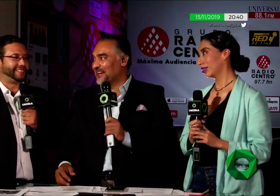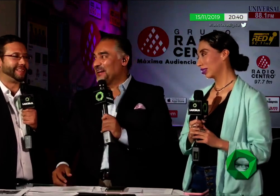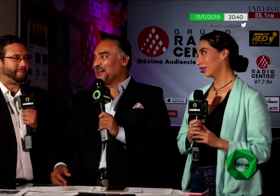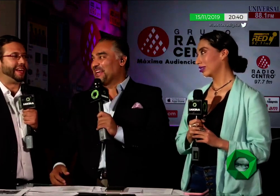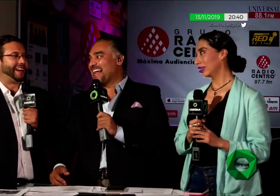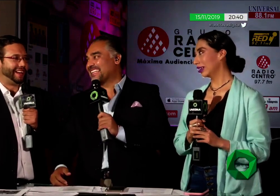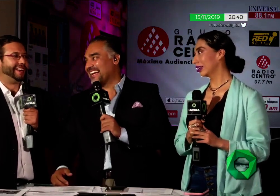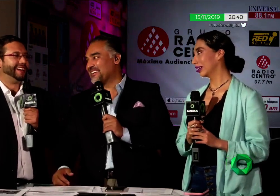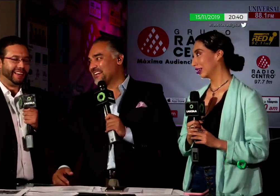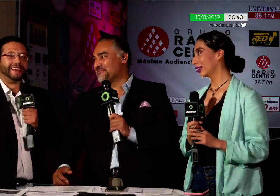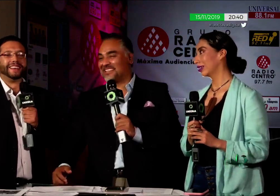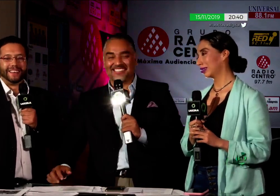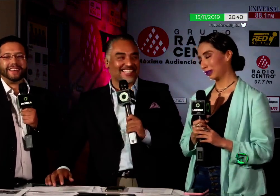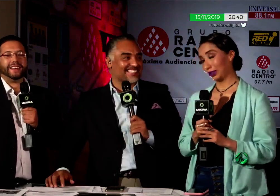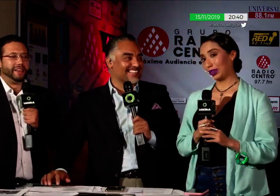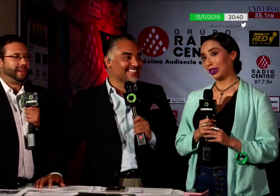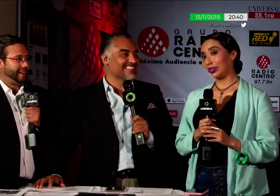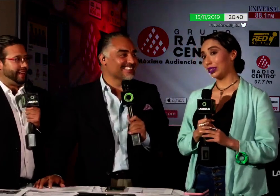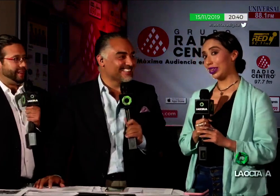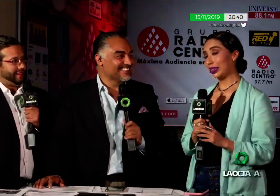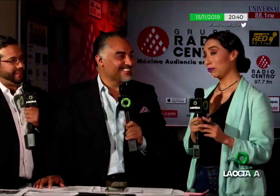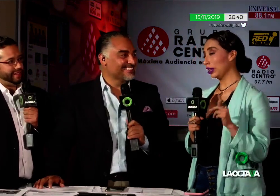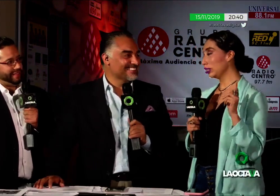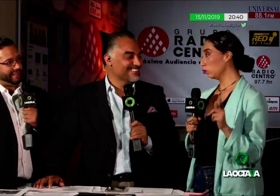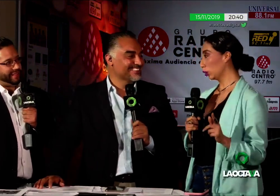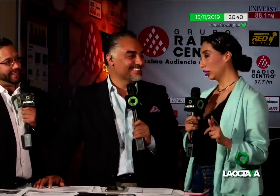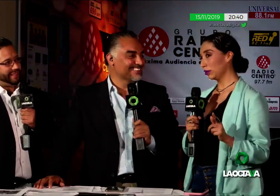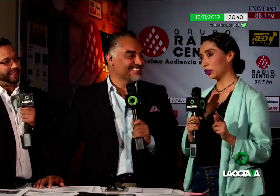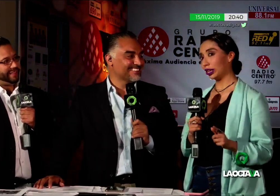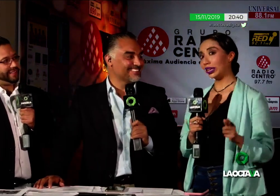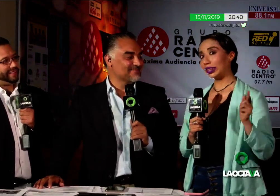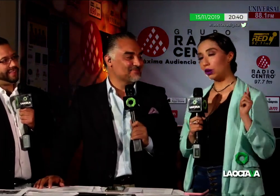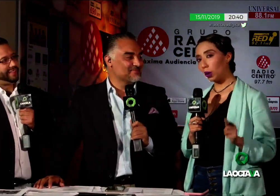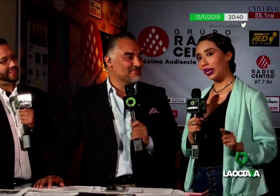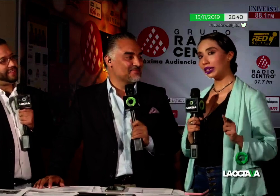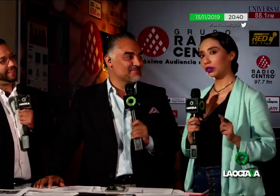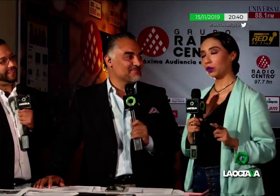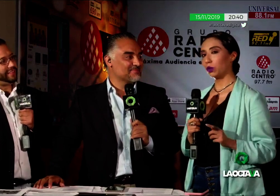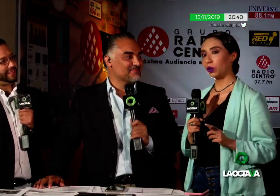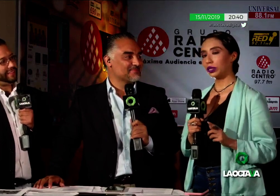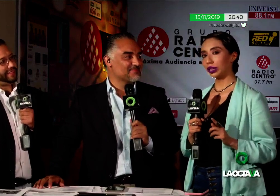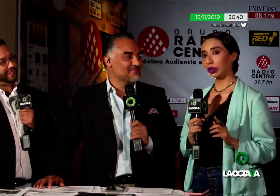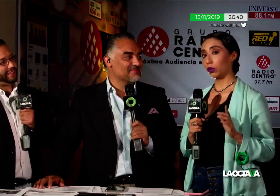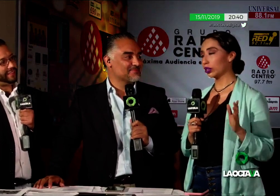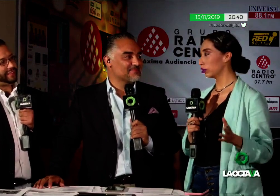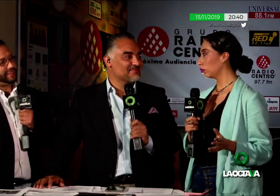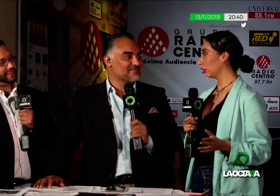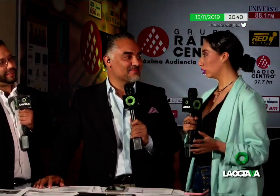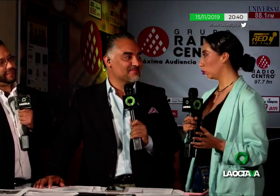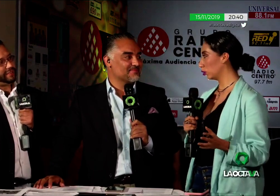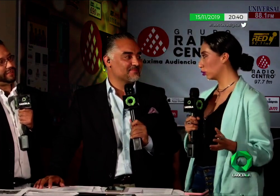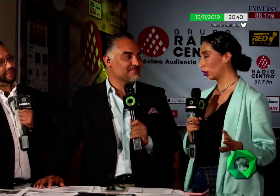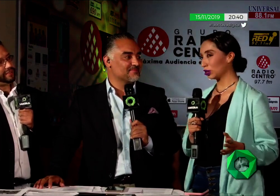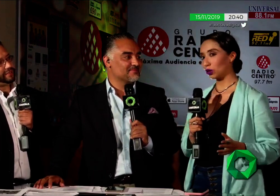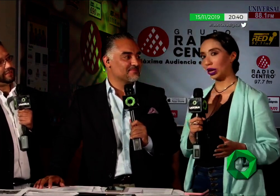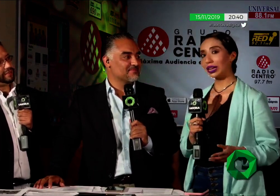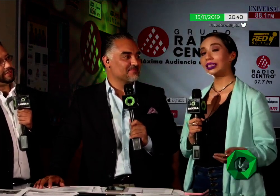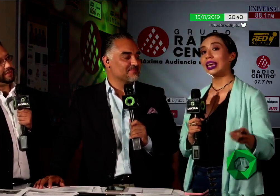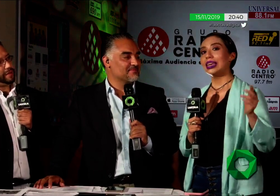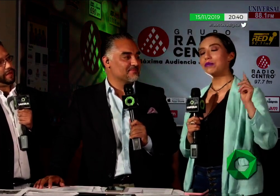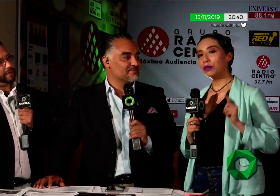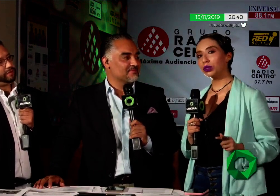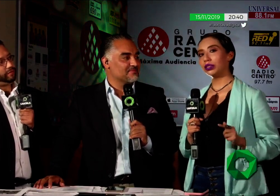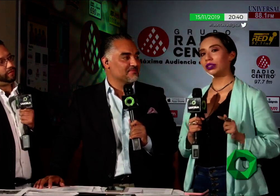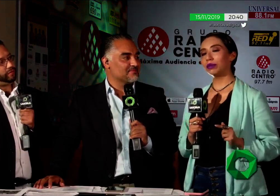traviesa, lo delata al presidente. Sí, y también es importante mencionar que igual ayer se aprobó esta revocación del mandato por estos congresos